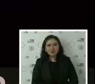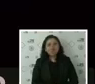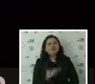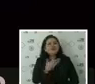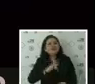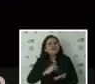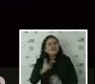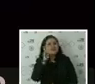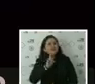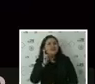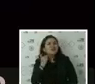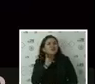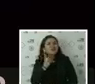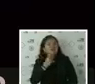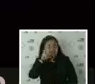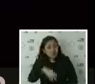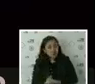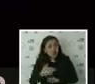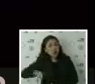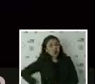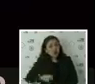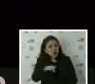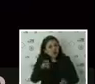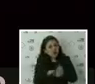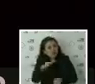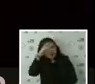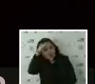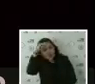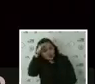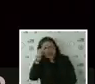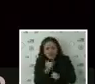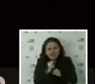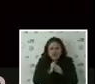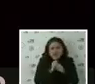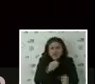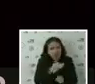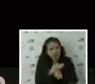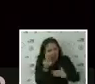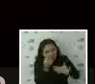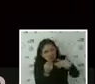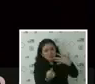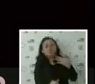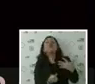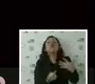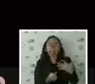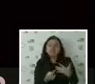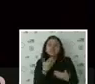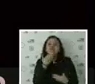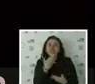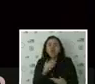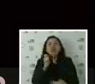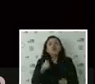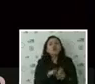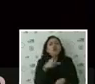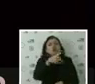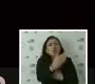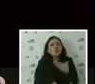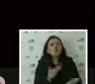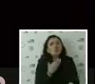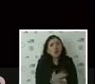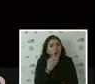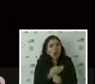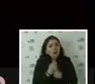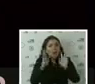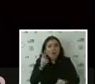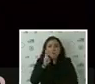Muchas gracias, diputada. Sin duda, muy interesantes las reflexiones y la información que nos proporciona en cuanto a las iniciativas que ya